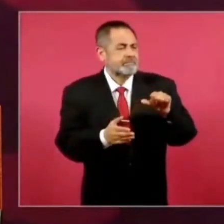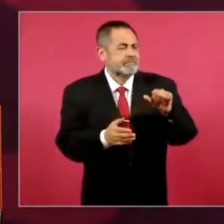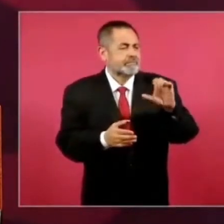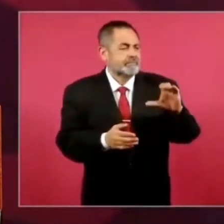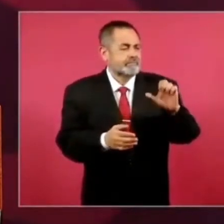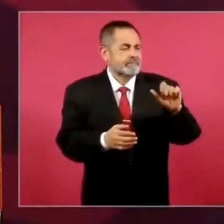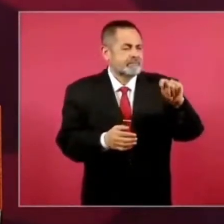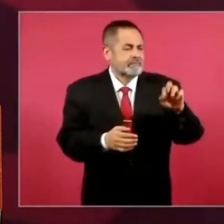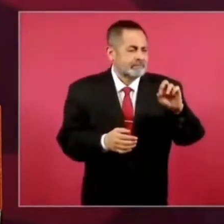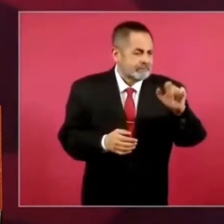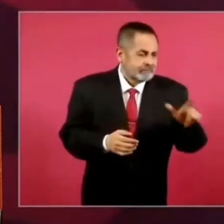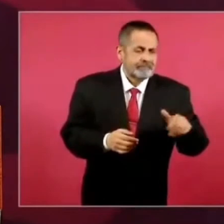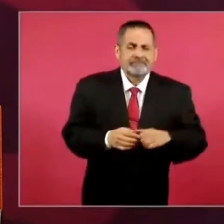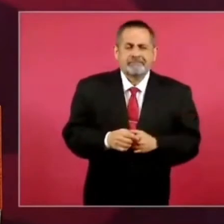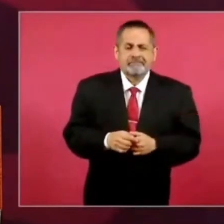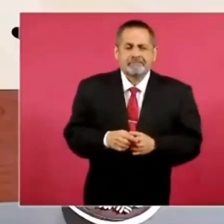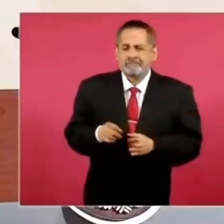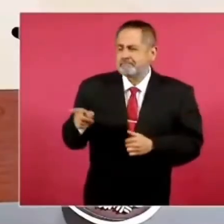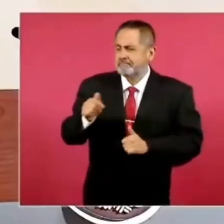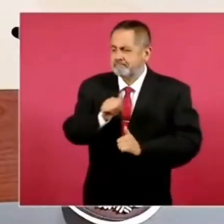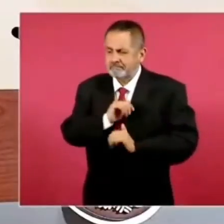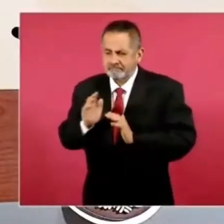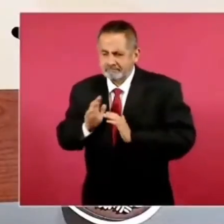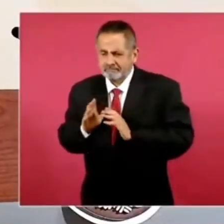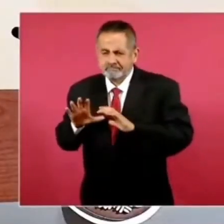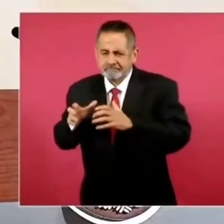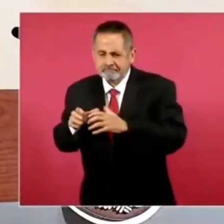civilistas y militaristas,